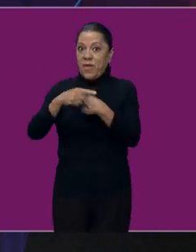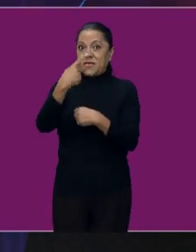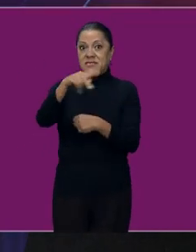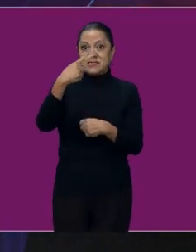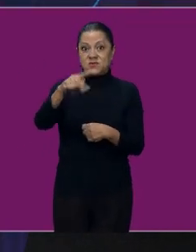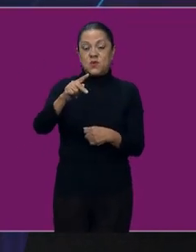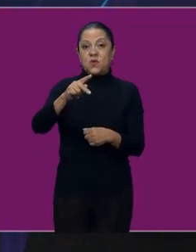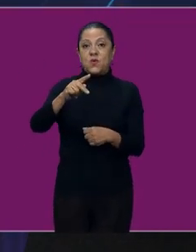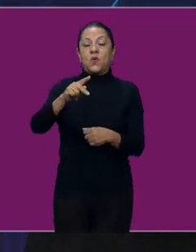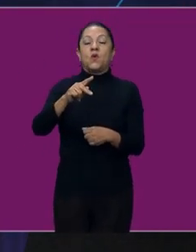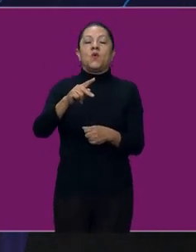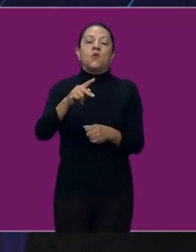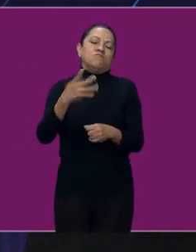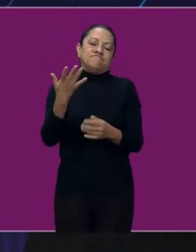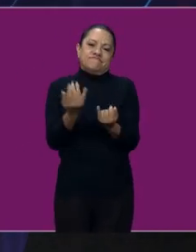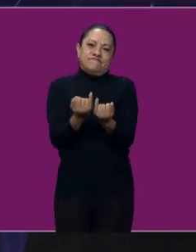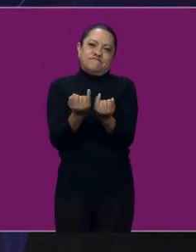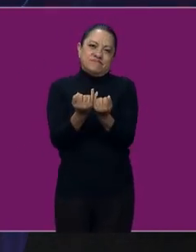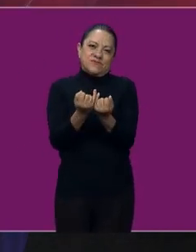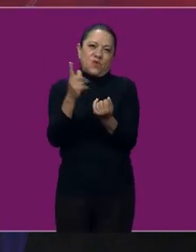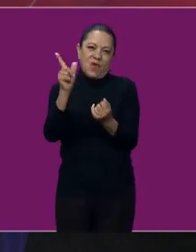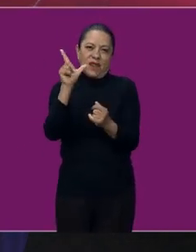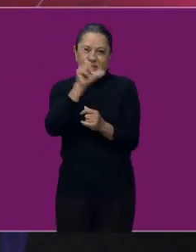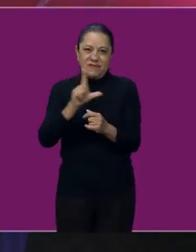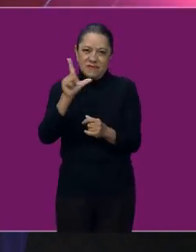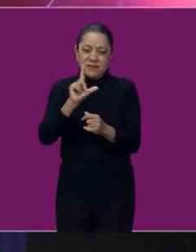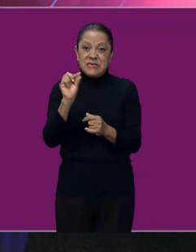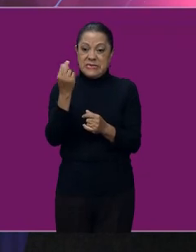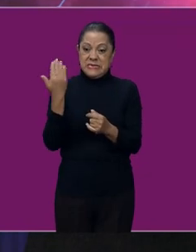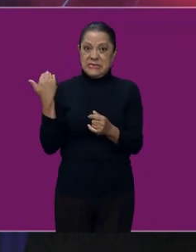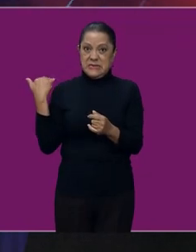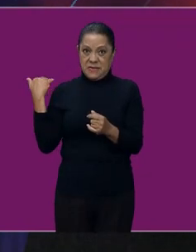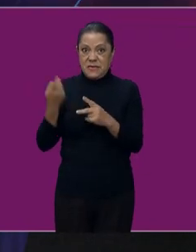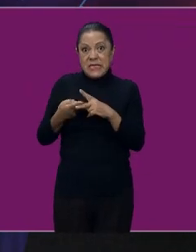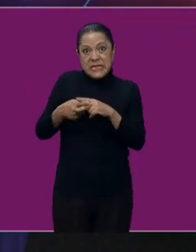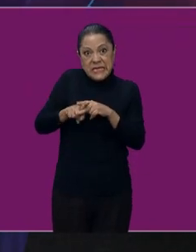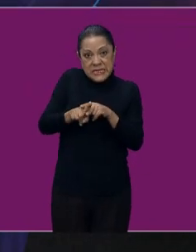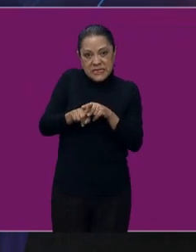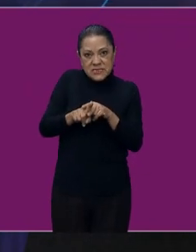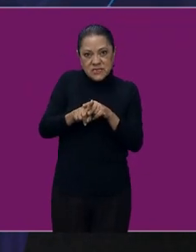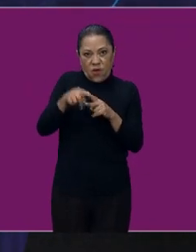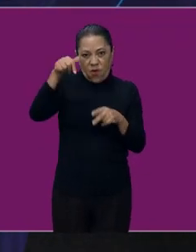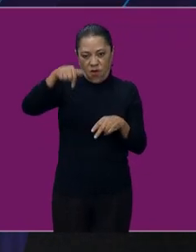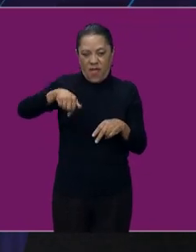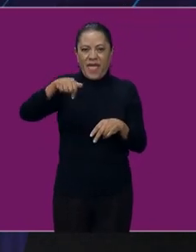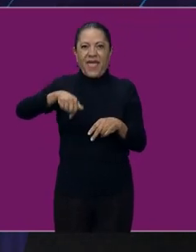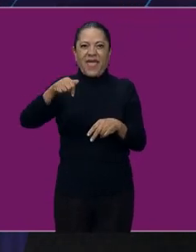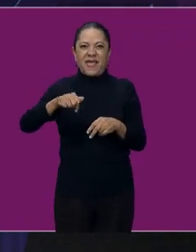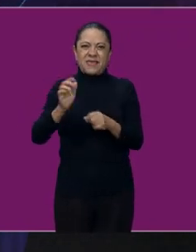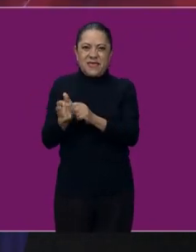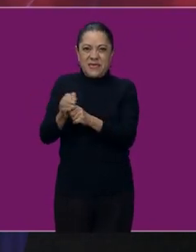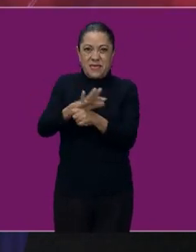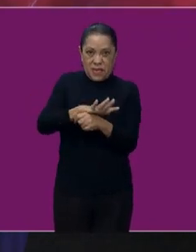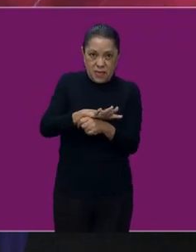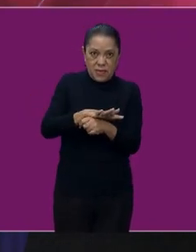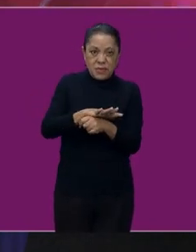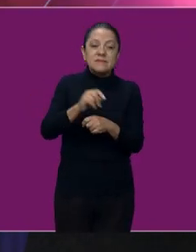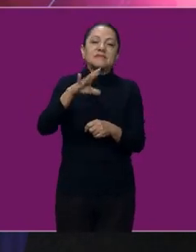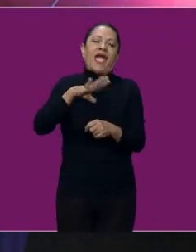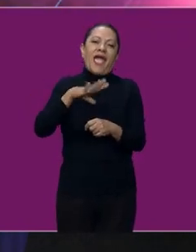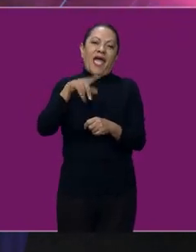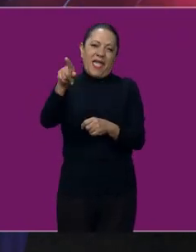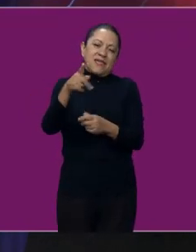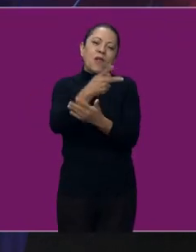igual un caso que pasó hace poco que inició lo de la pandemia con los programas de la sep que contaron